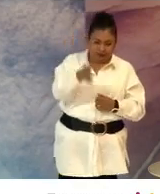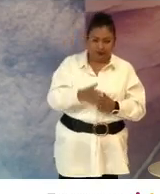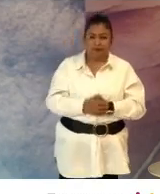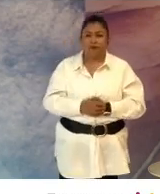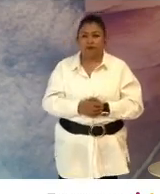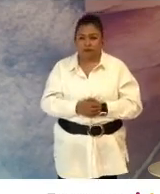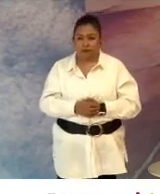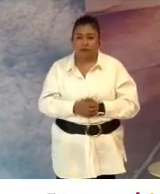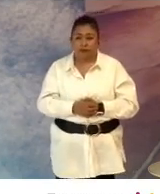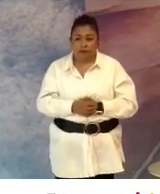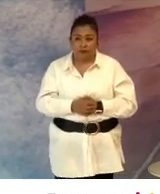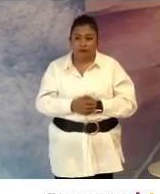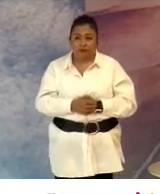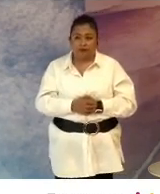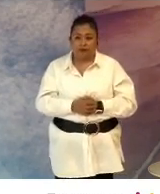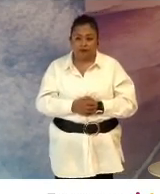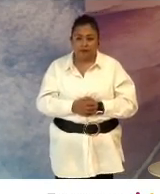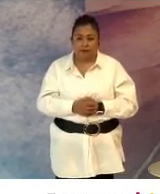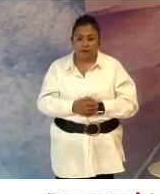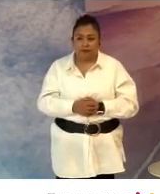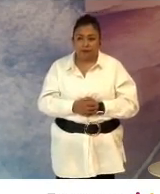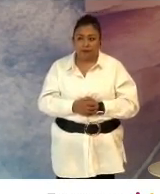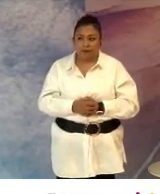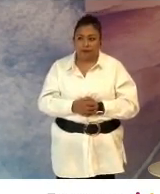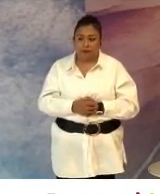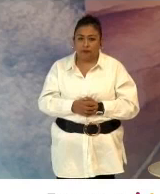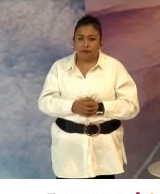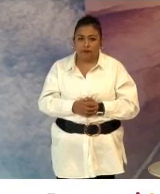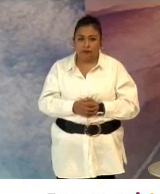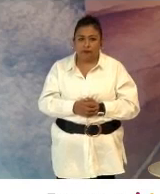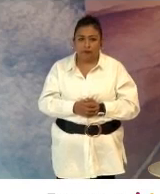de donde salió el palito.